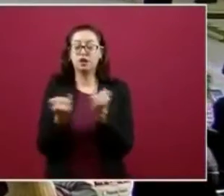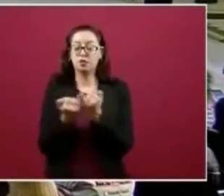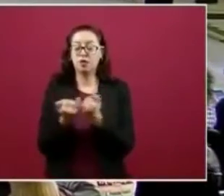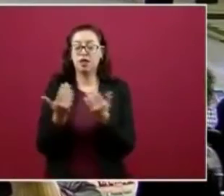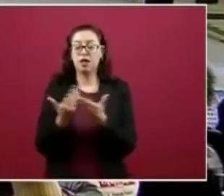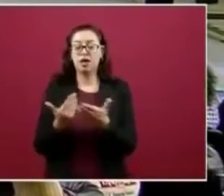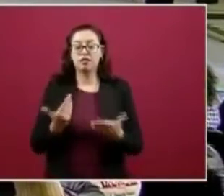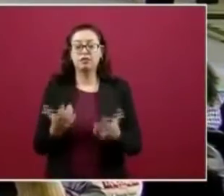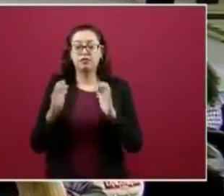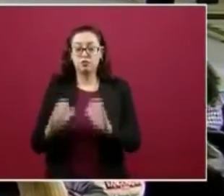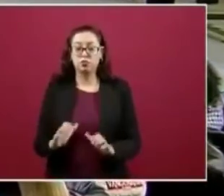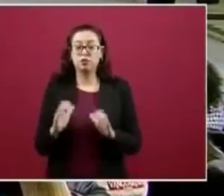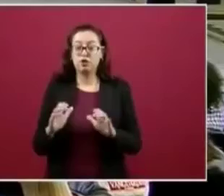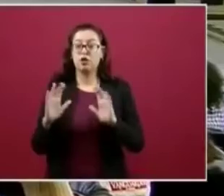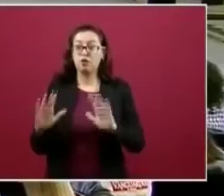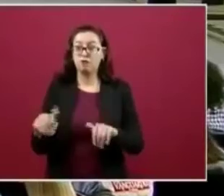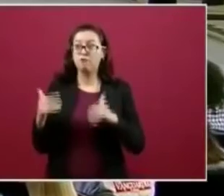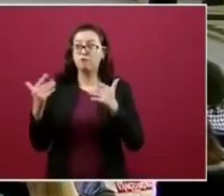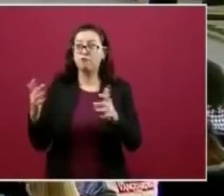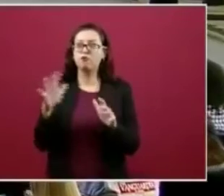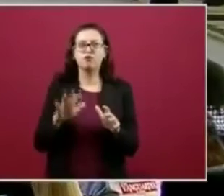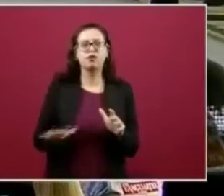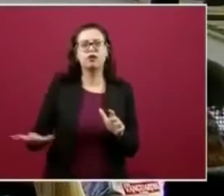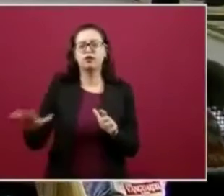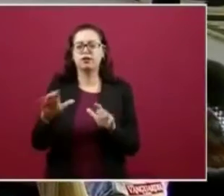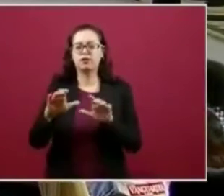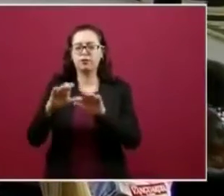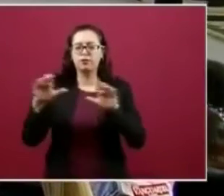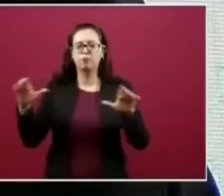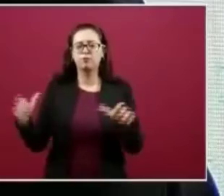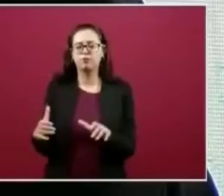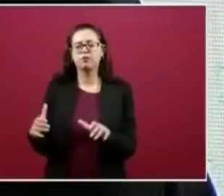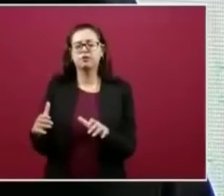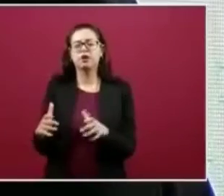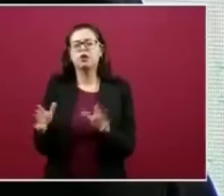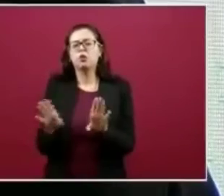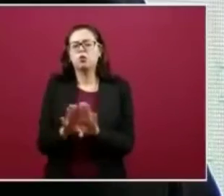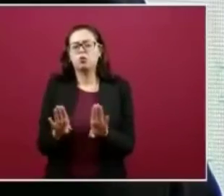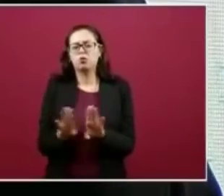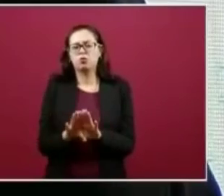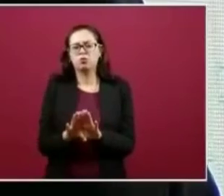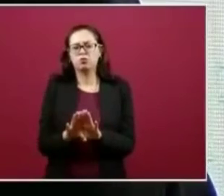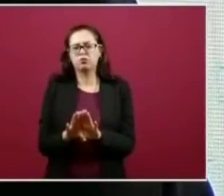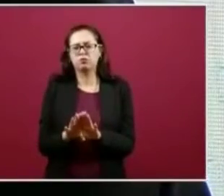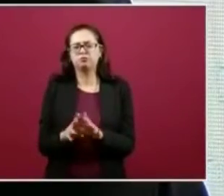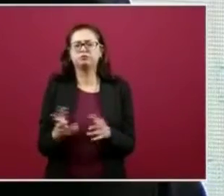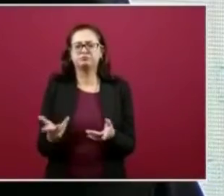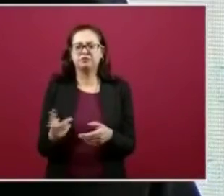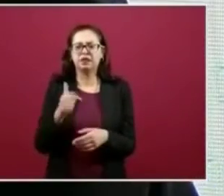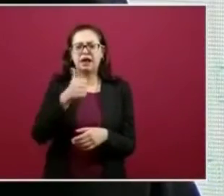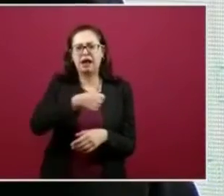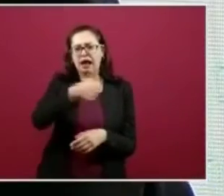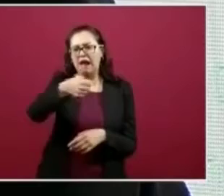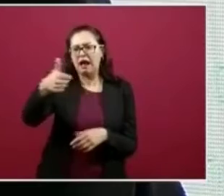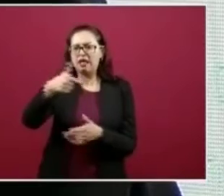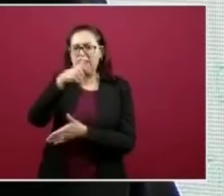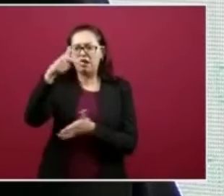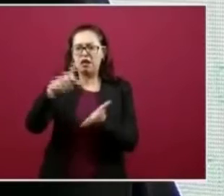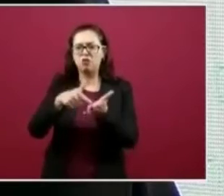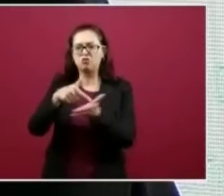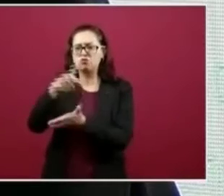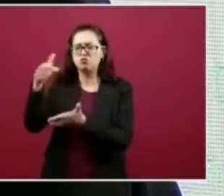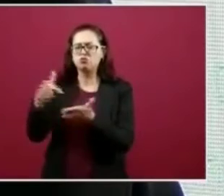en el espacio público y comunitario es integrar una estrategia de ordenamiento territorial y de política